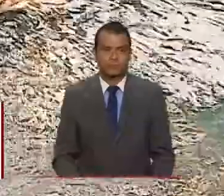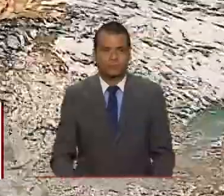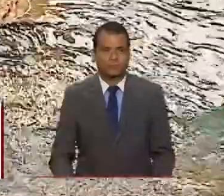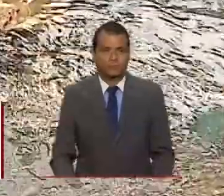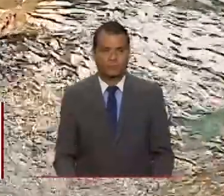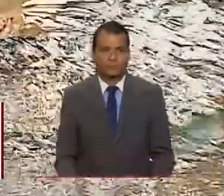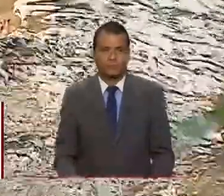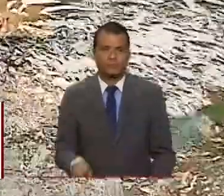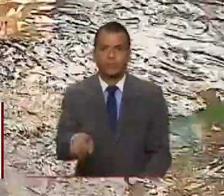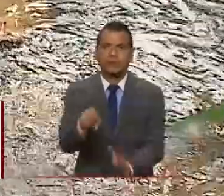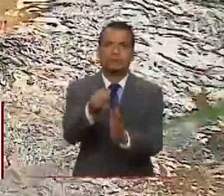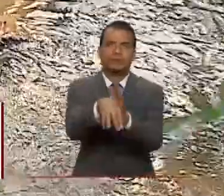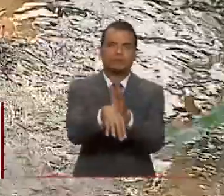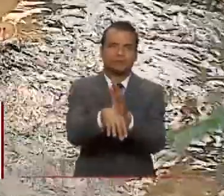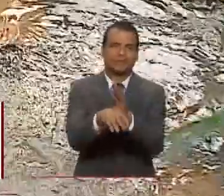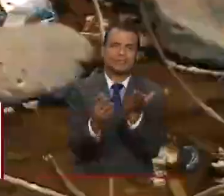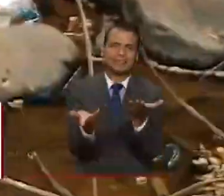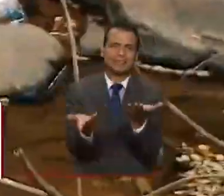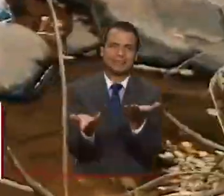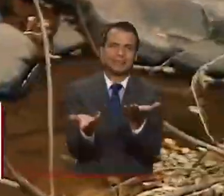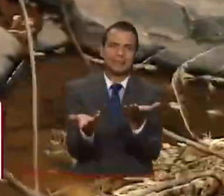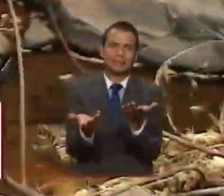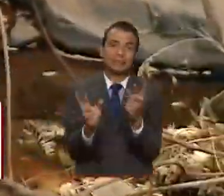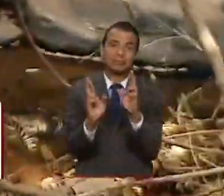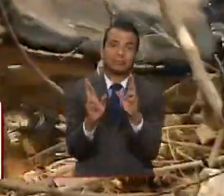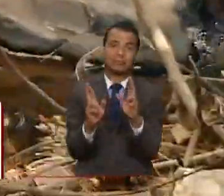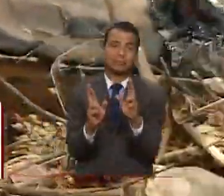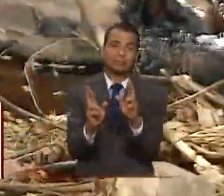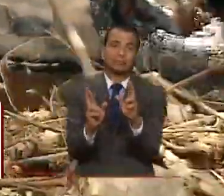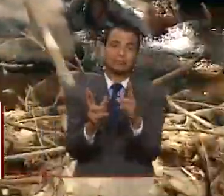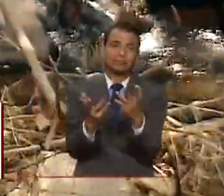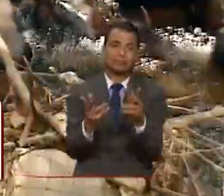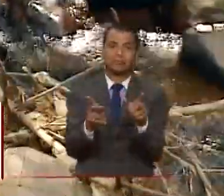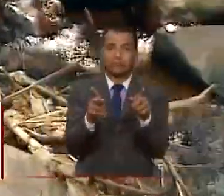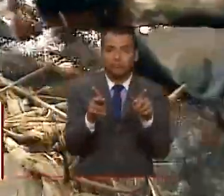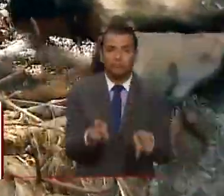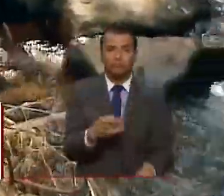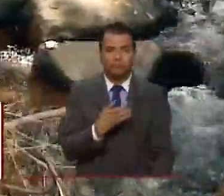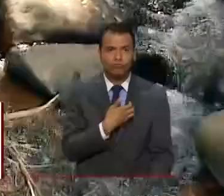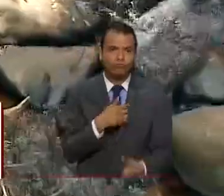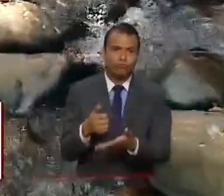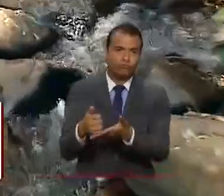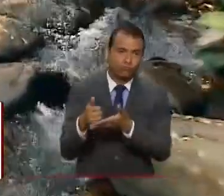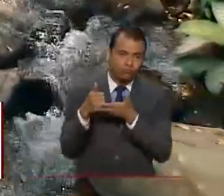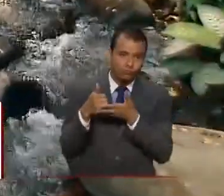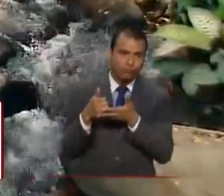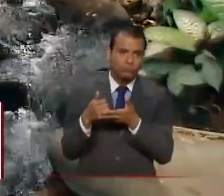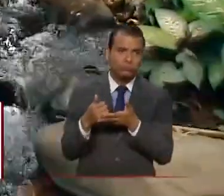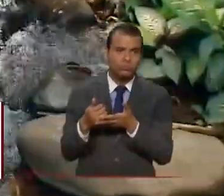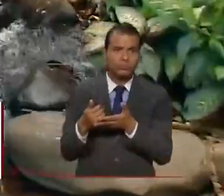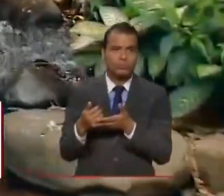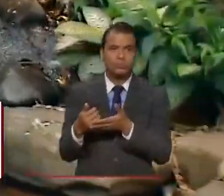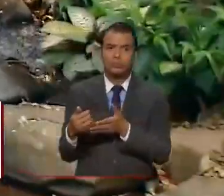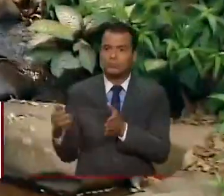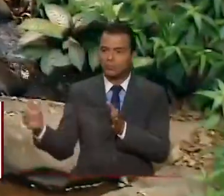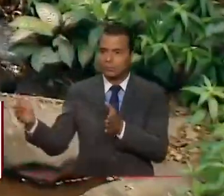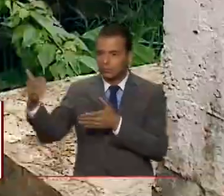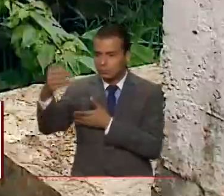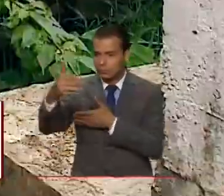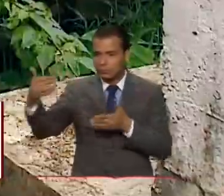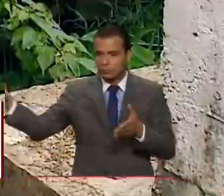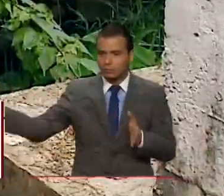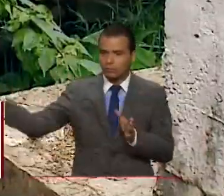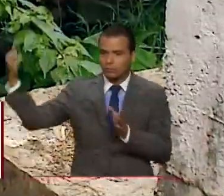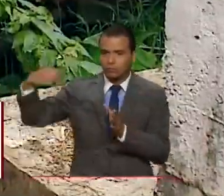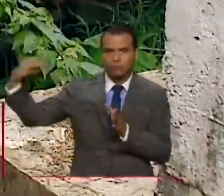aquí. Entonces sería bueno que alguien nos pudiera, el alcalde, alguien que nos pudiera hacer cuando sea una canasta donde la gente de los